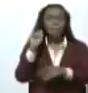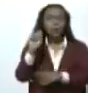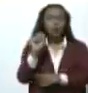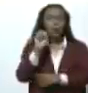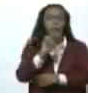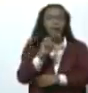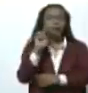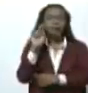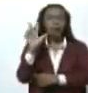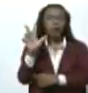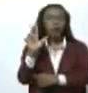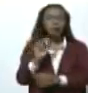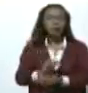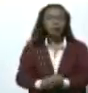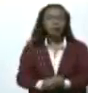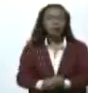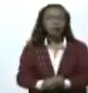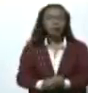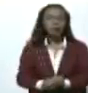39.23.